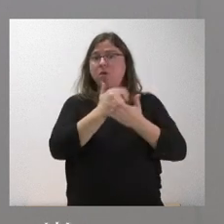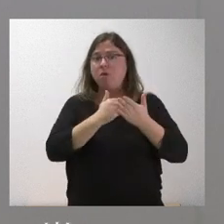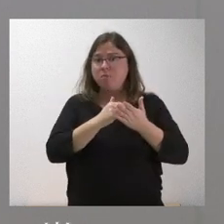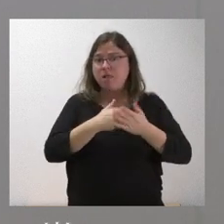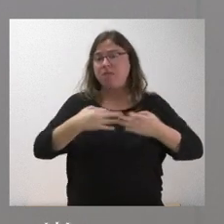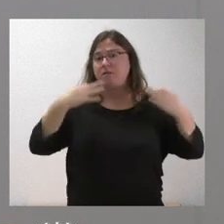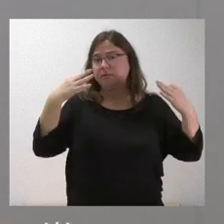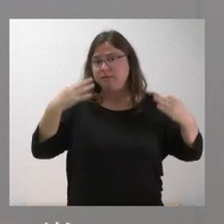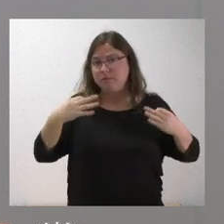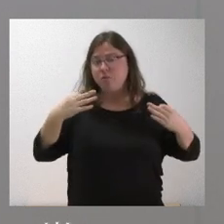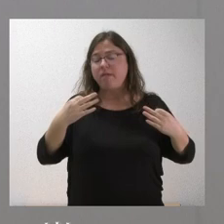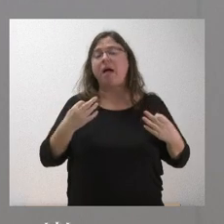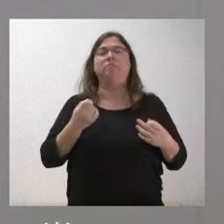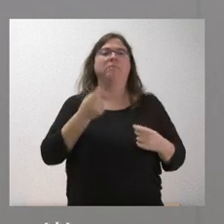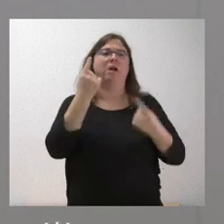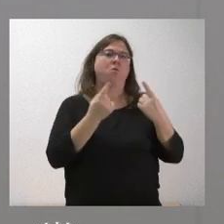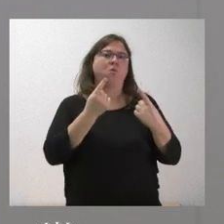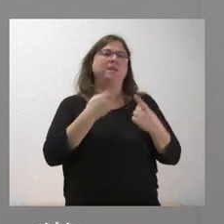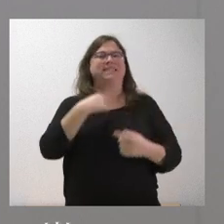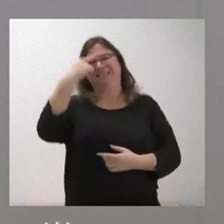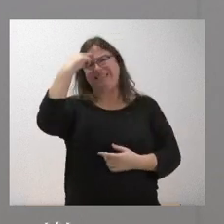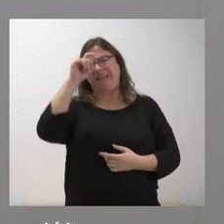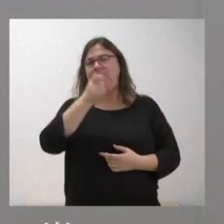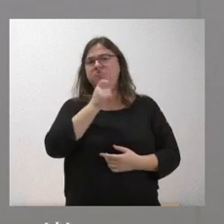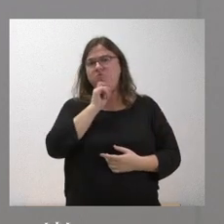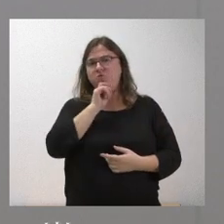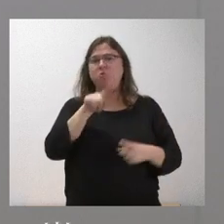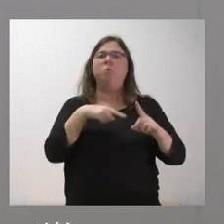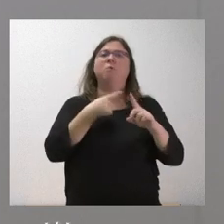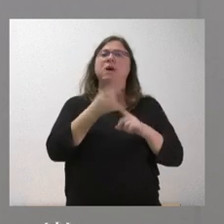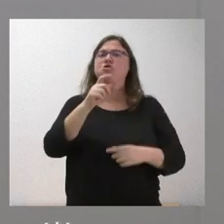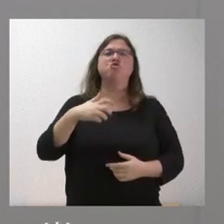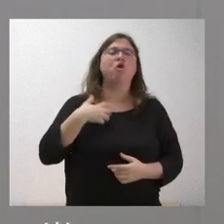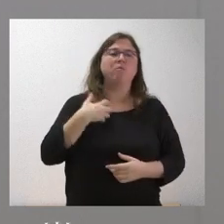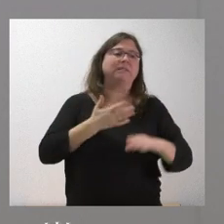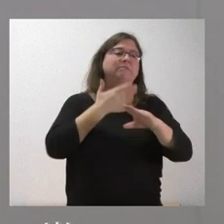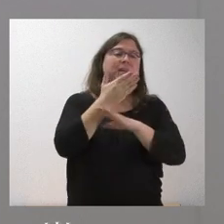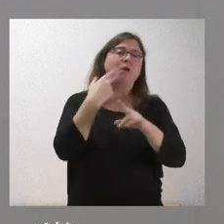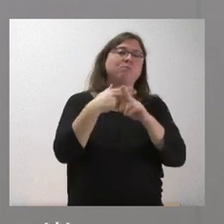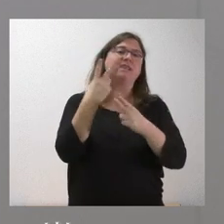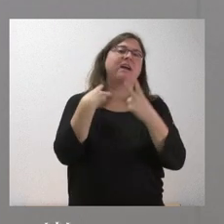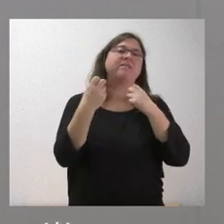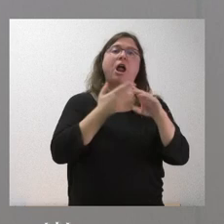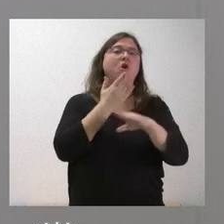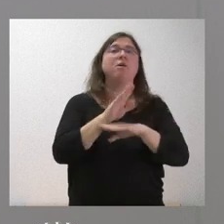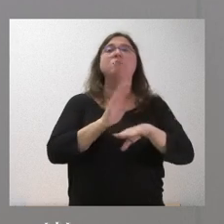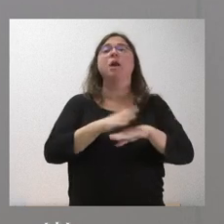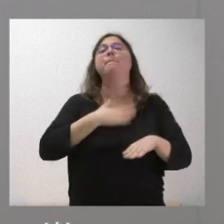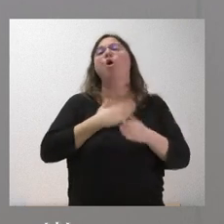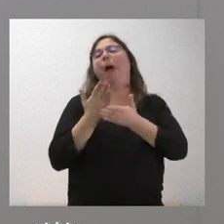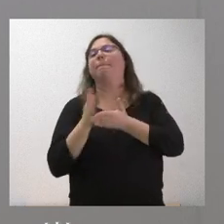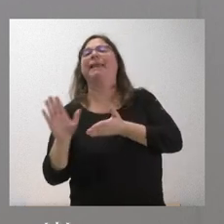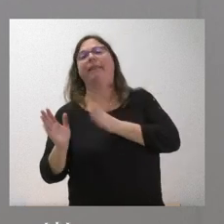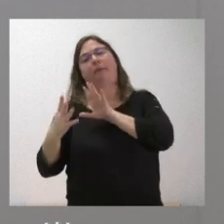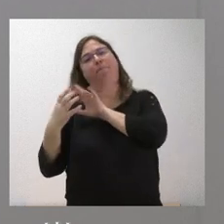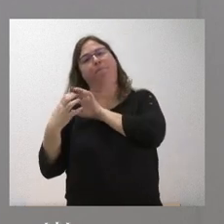asegurado ya algunas cantidades que saben lo que les tocan y que ni se molestan a ir al consej consejo de política fiscal y financiera porque lo suyo se negocia